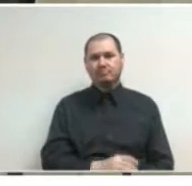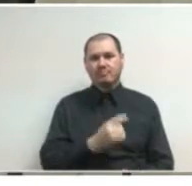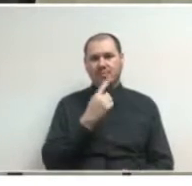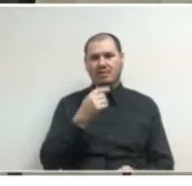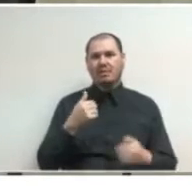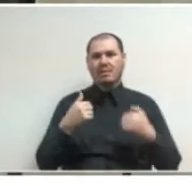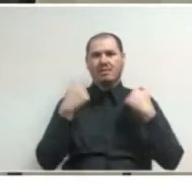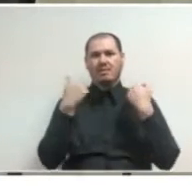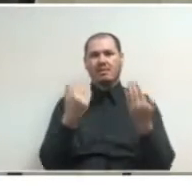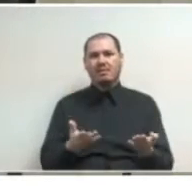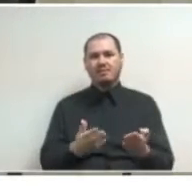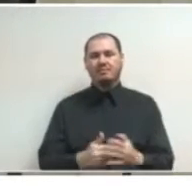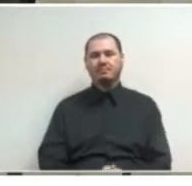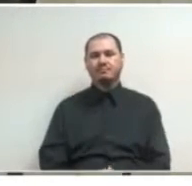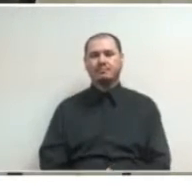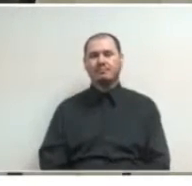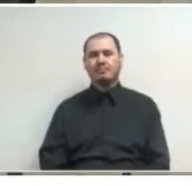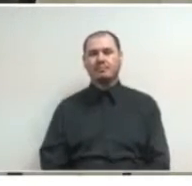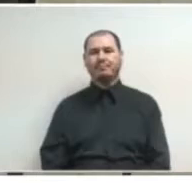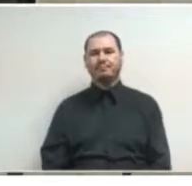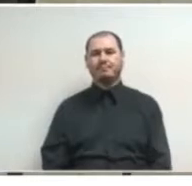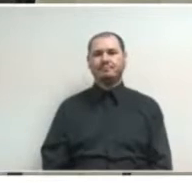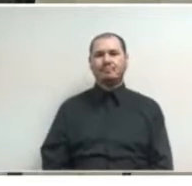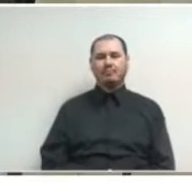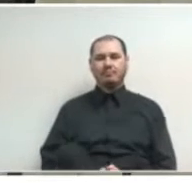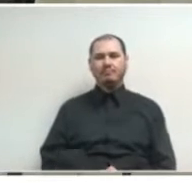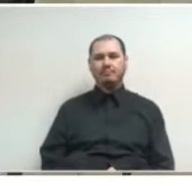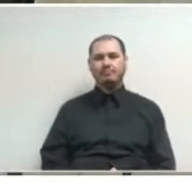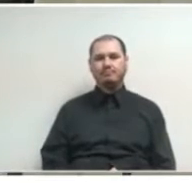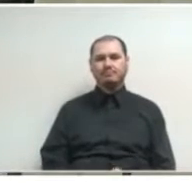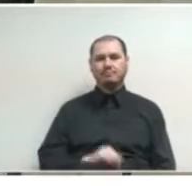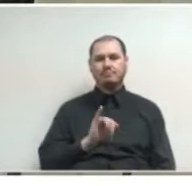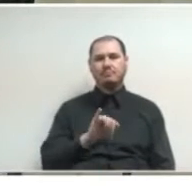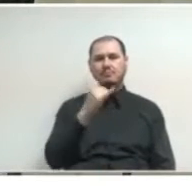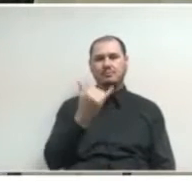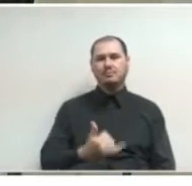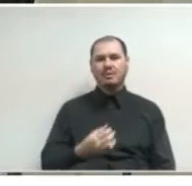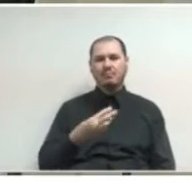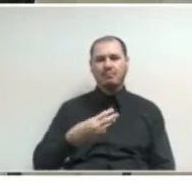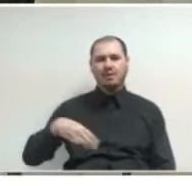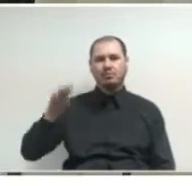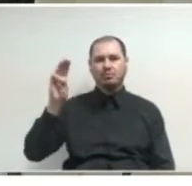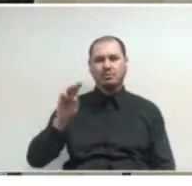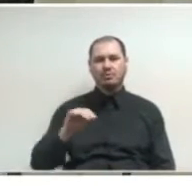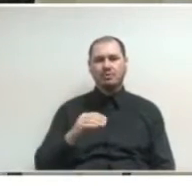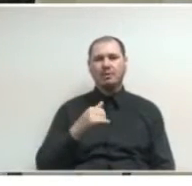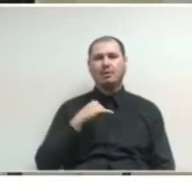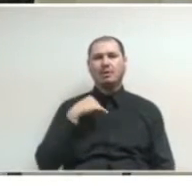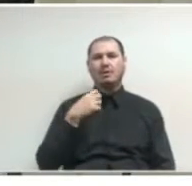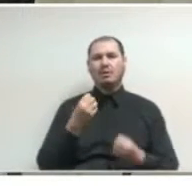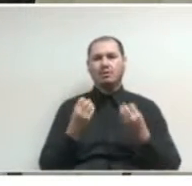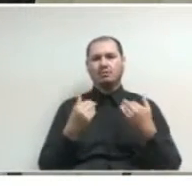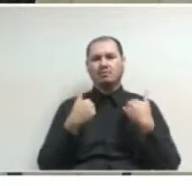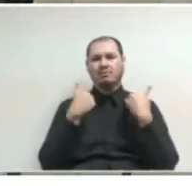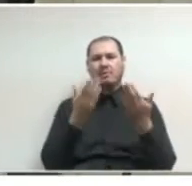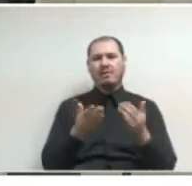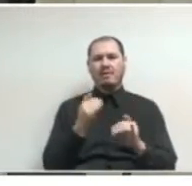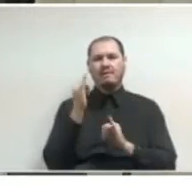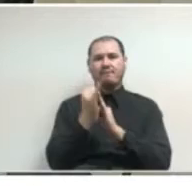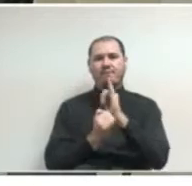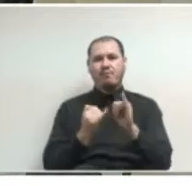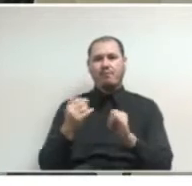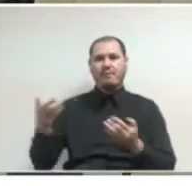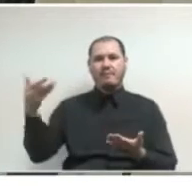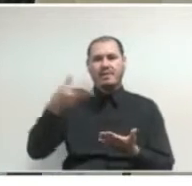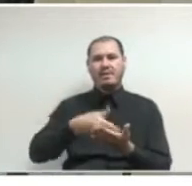conclusión. Con 5 votos, por lo tanto hay mayoría. Pues éramos, vamos a proceder entonces al otorgamiento del invito. Llamo Maranduta